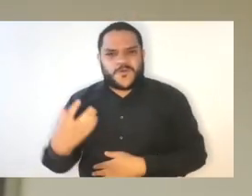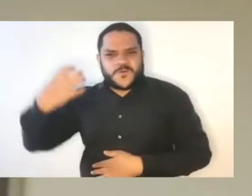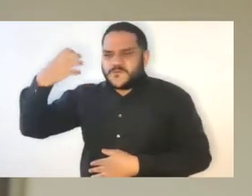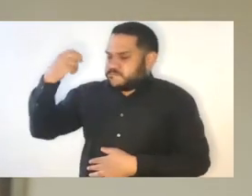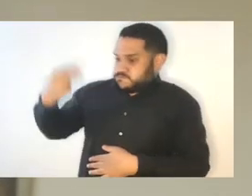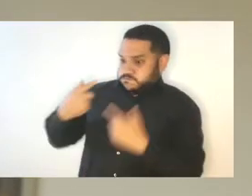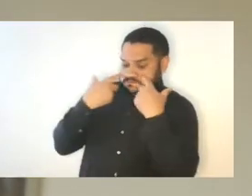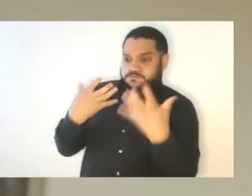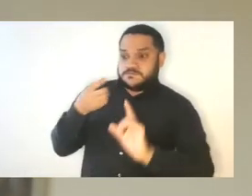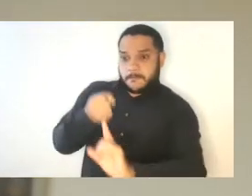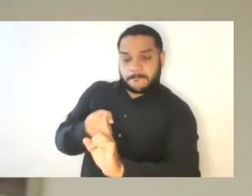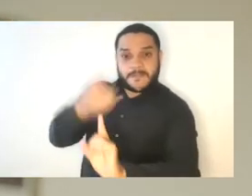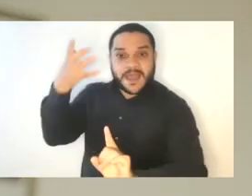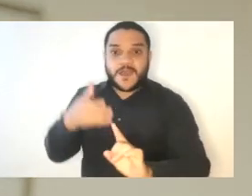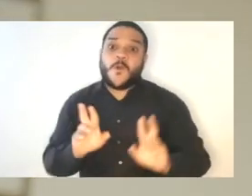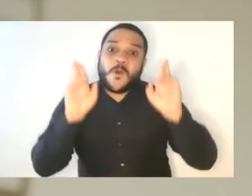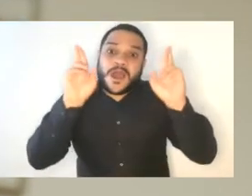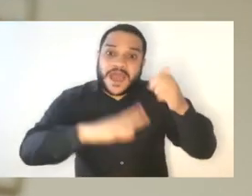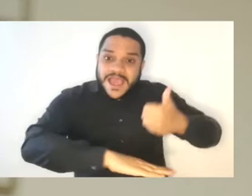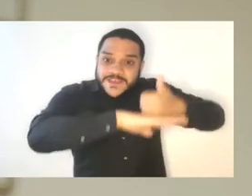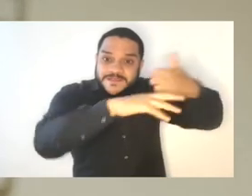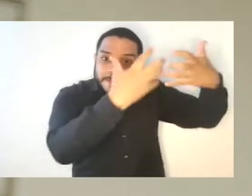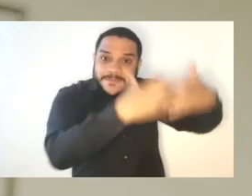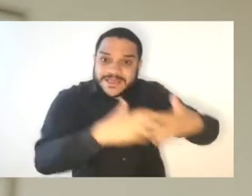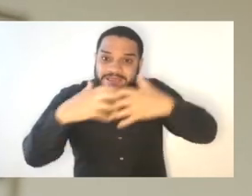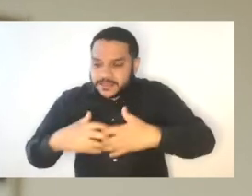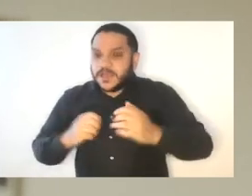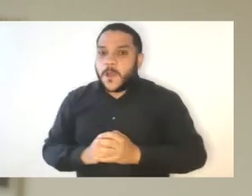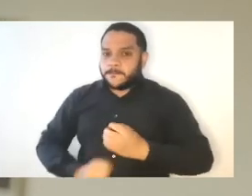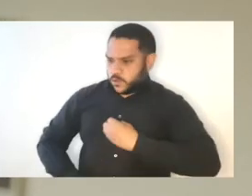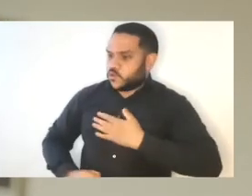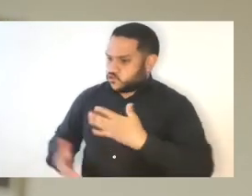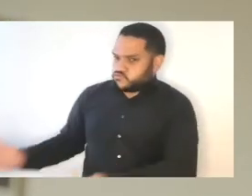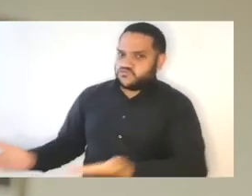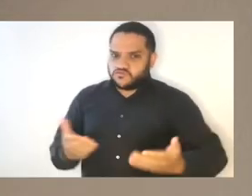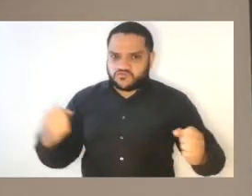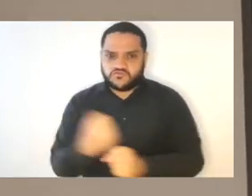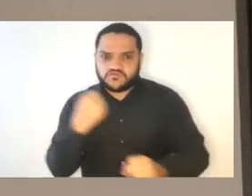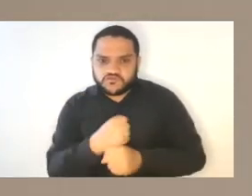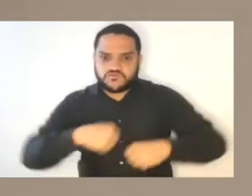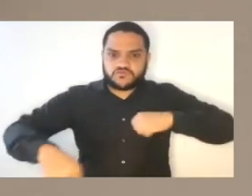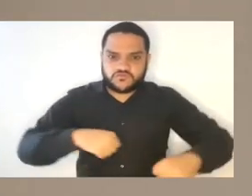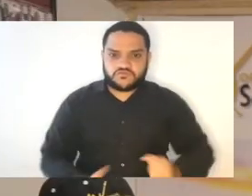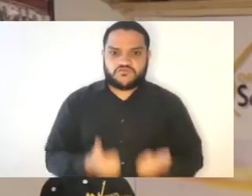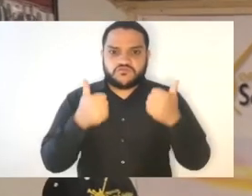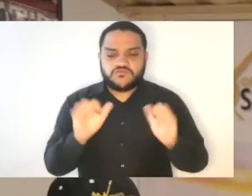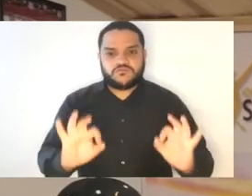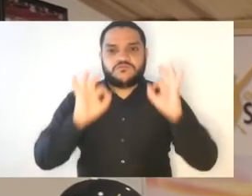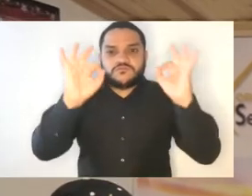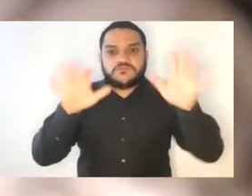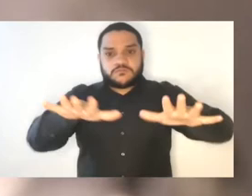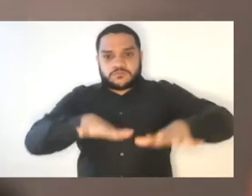Colombiano y que está abriendo puertas para esas personas que vienen atrás y quieren marcar historia, qué importancia